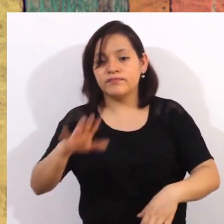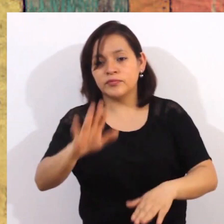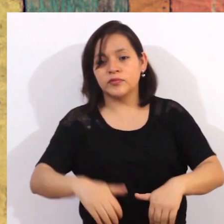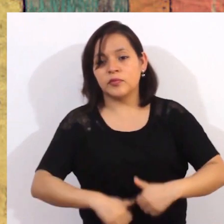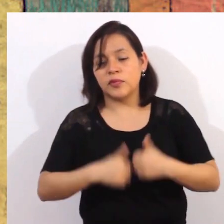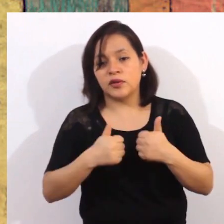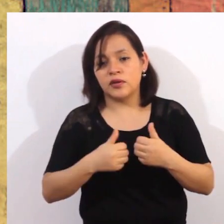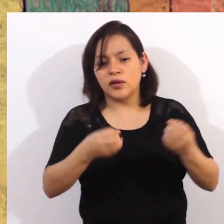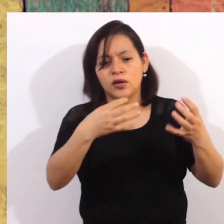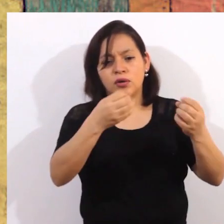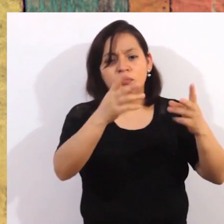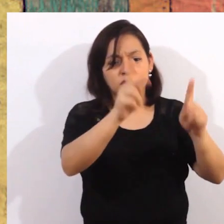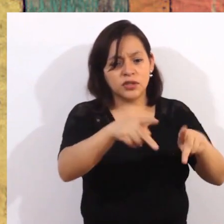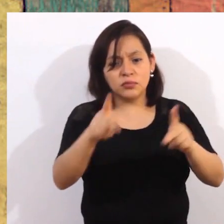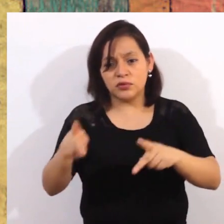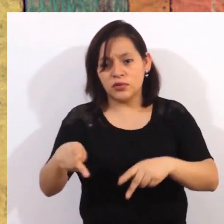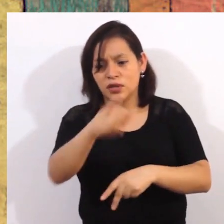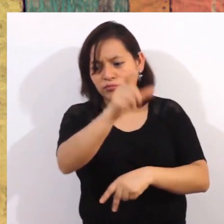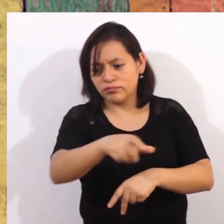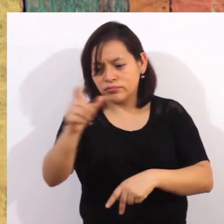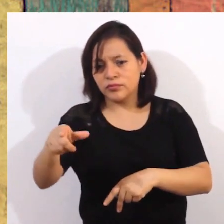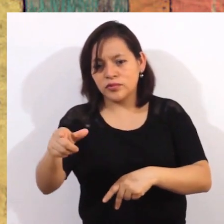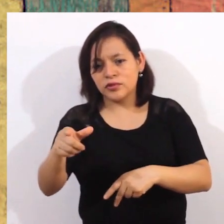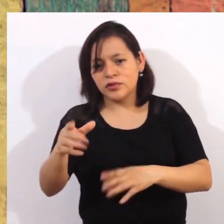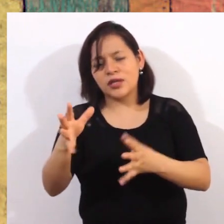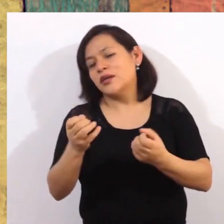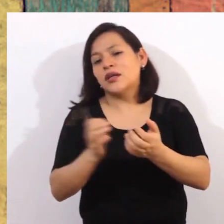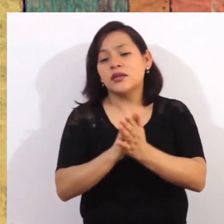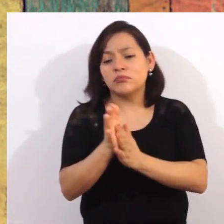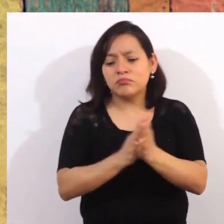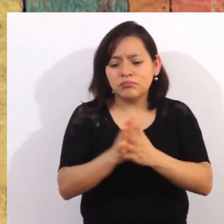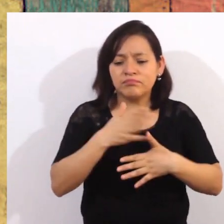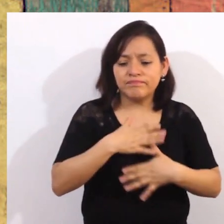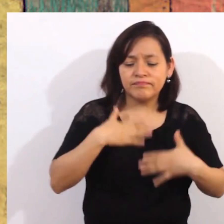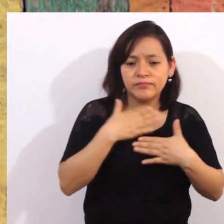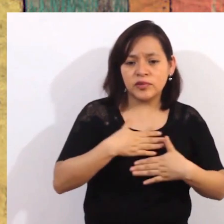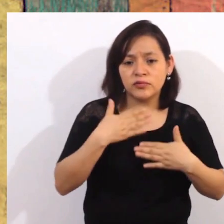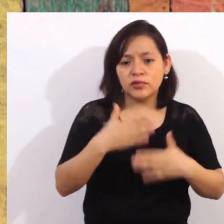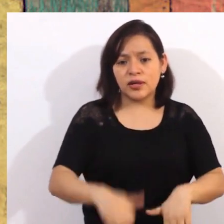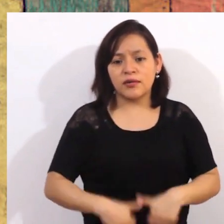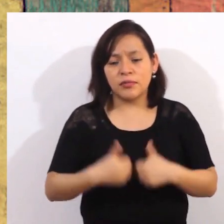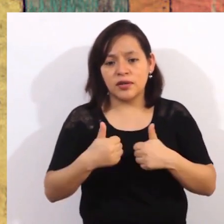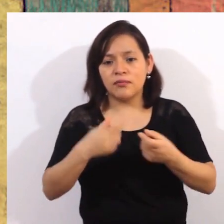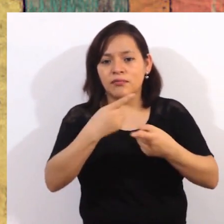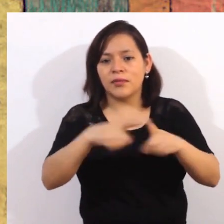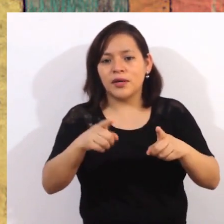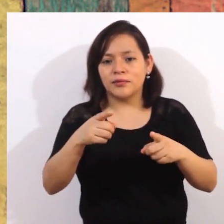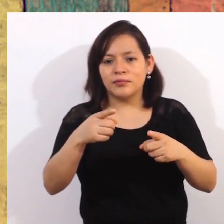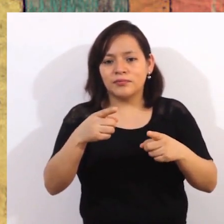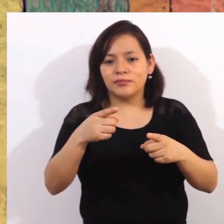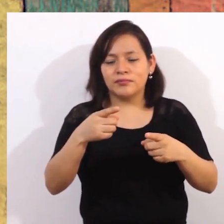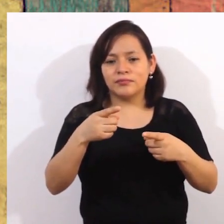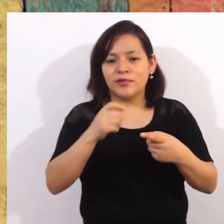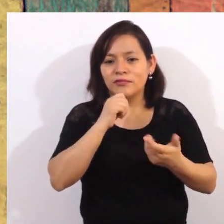esta tierra, en este mundo, por décadas, para disfrutar un par de décadas más. Pero no está pensando y no